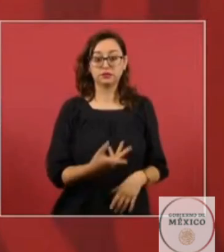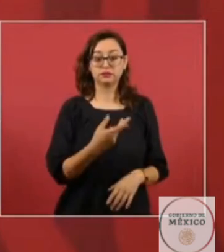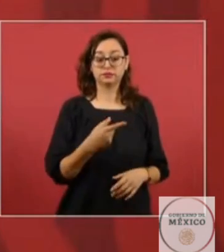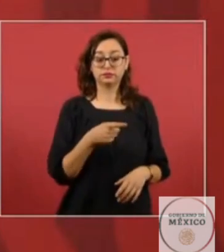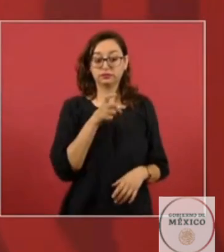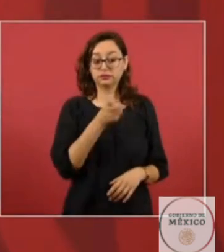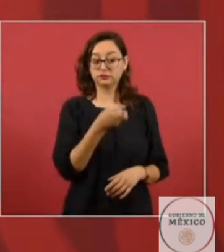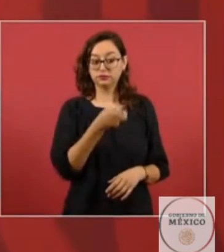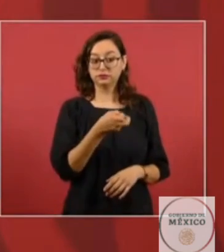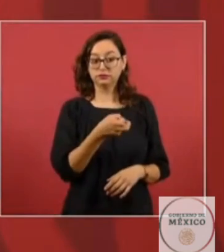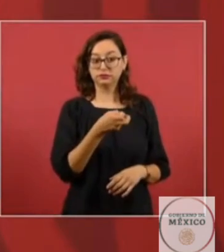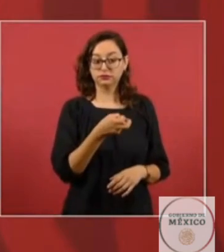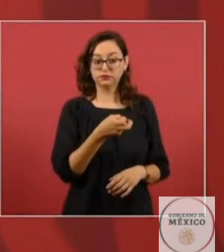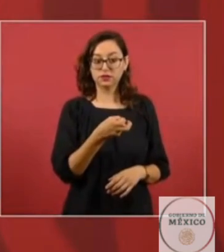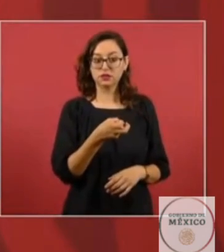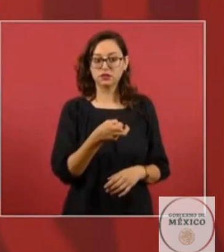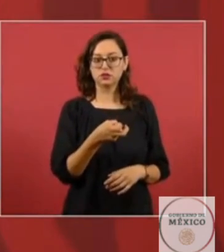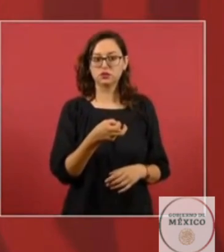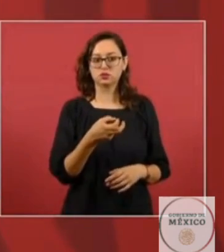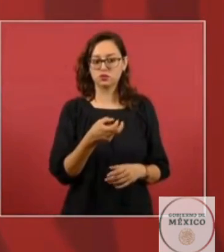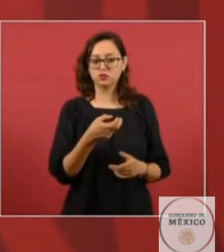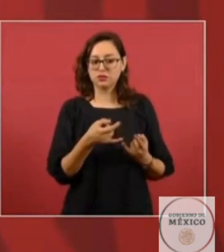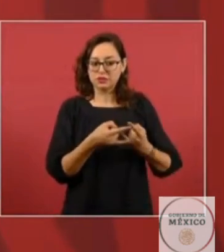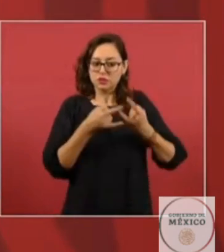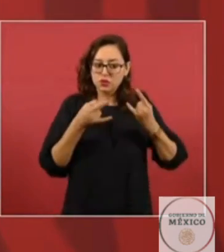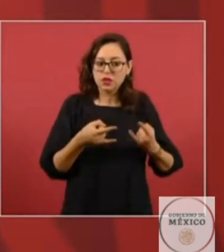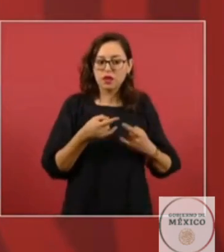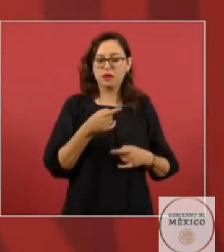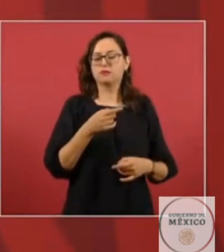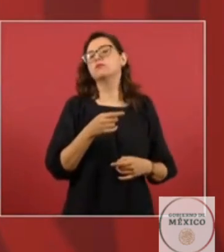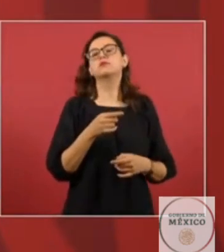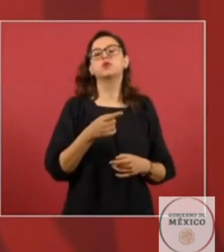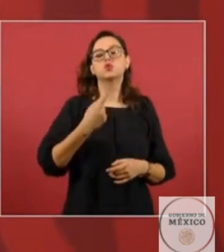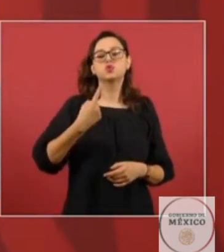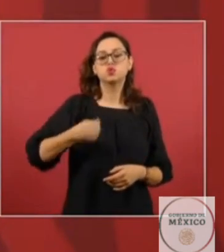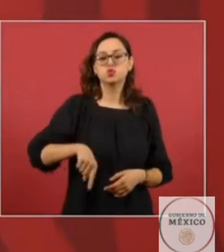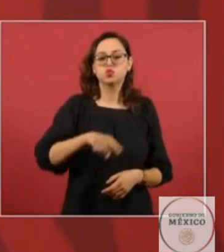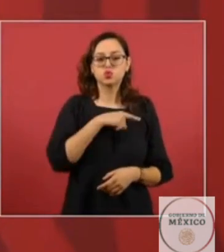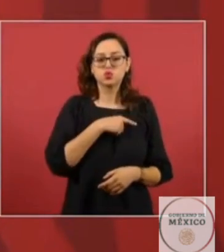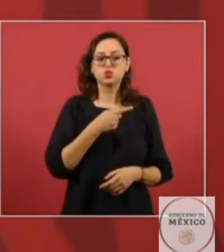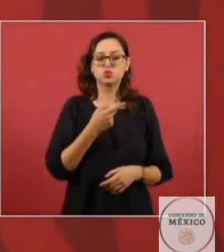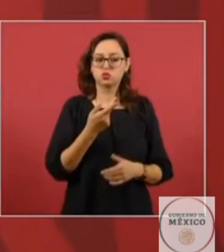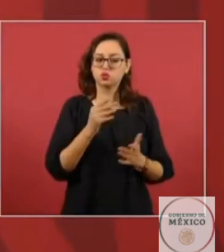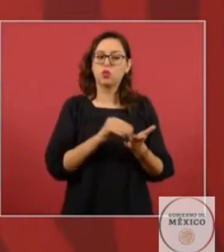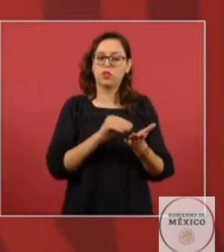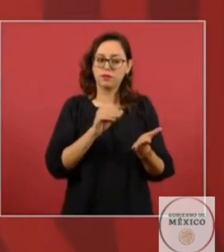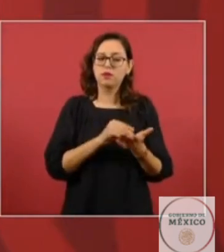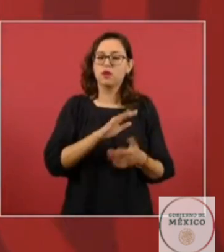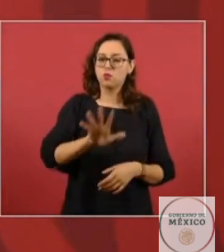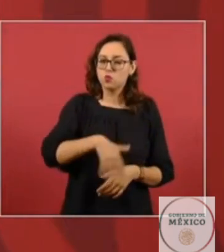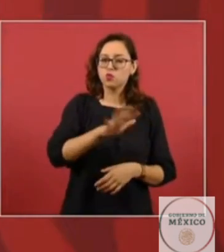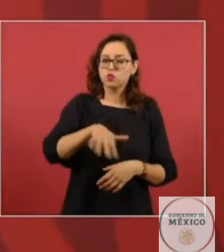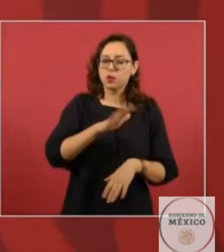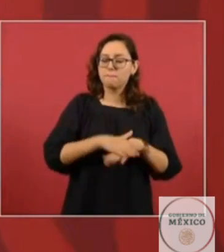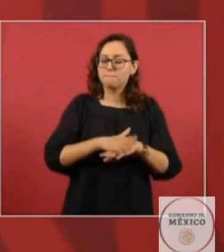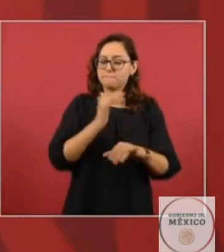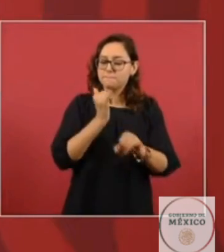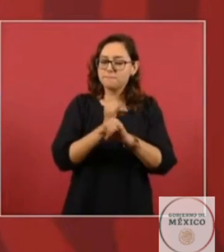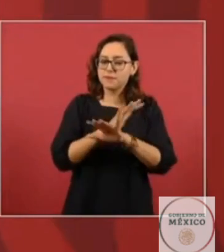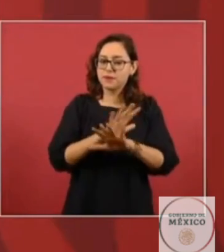de la incorporación de personas a la lista de personas bloqueadas. Por varias razones. Primero, porque a veces